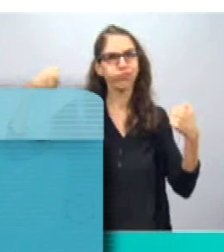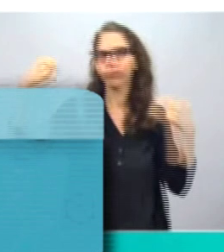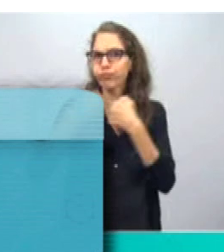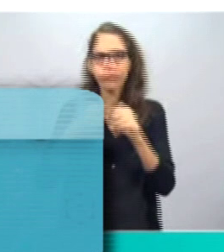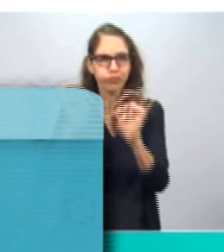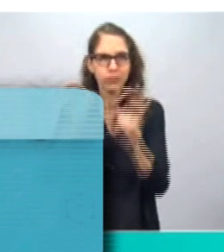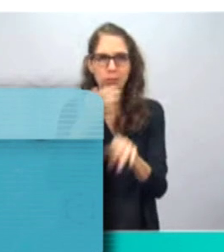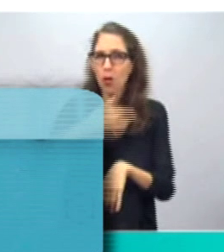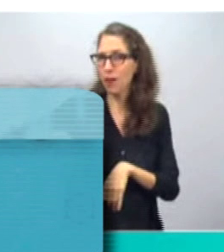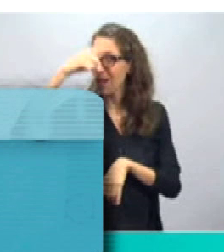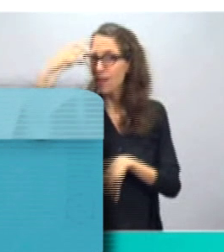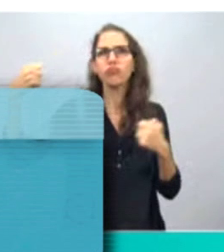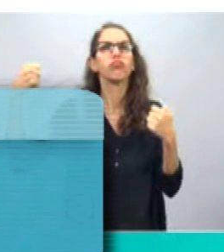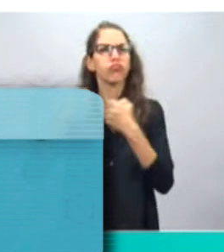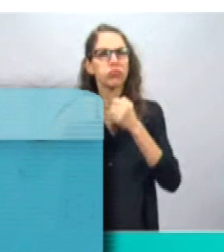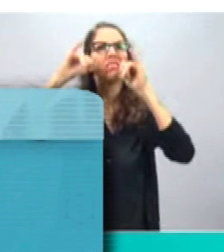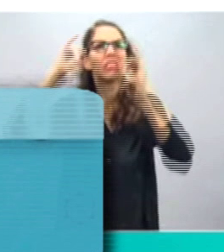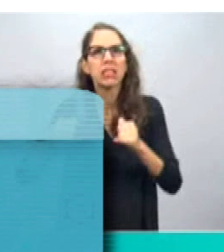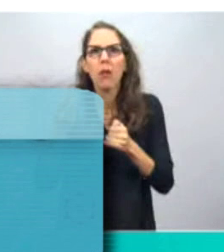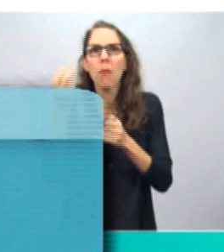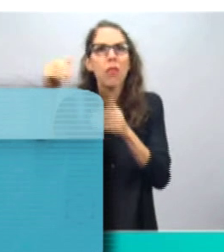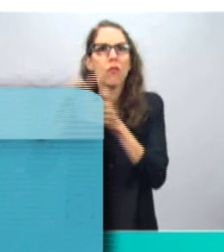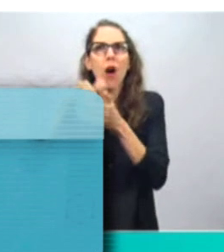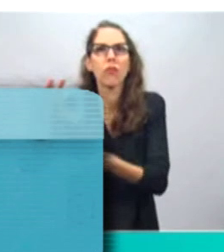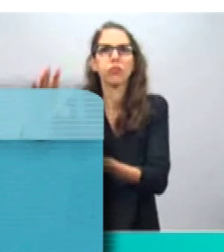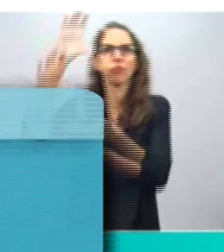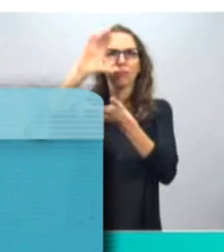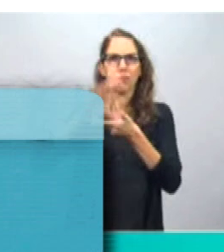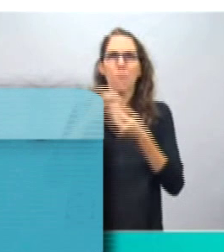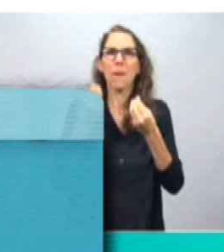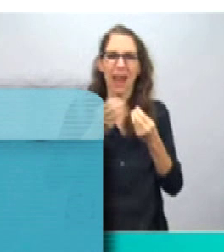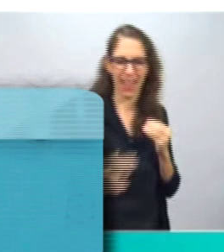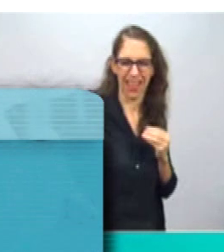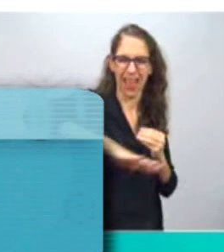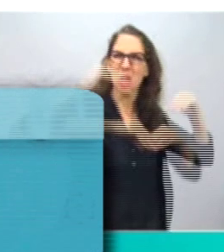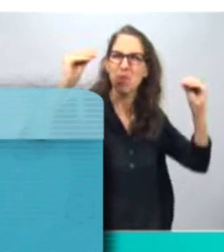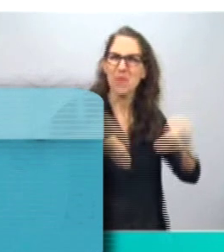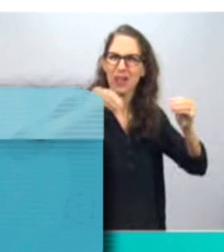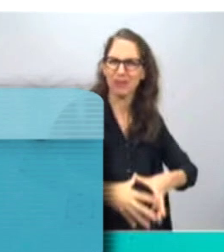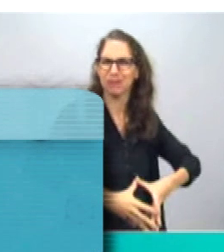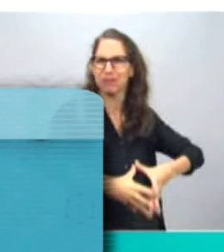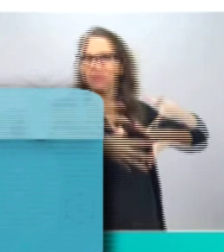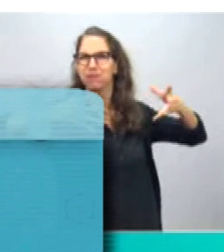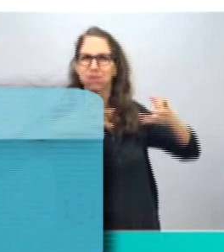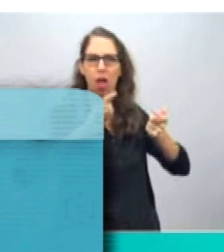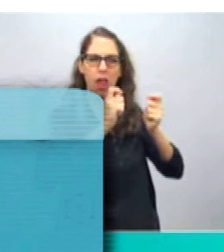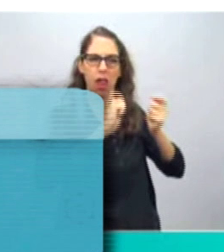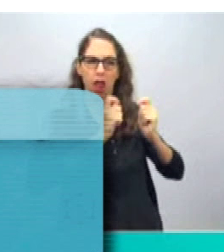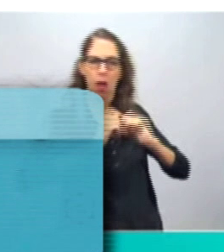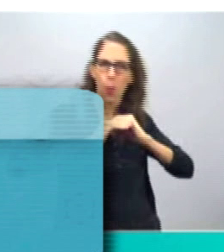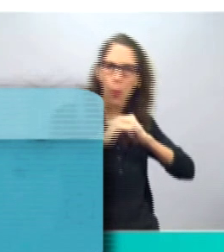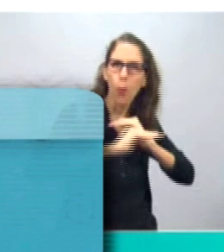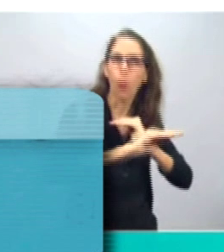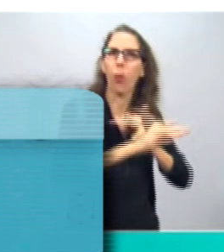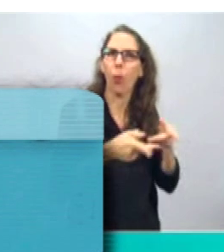el Gobierno Nacional el envío de fondos para el saneamiento de 5 grandes basurales que hay en el interior de la provincia de Buenos Aires y su